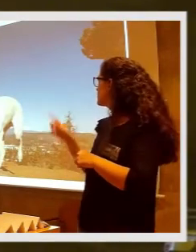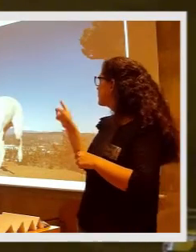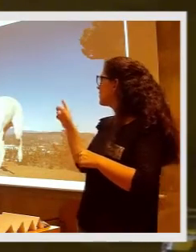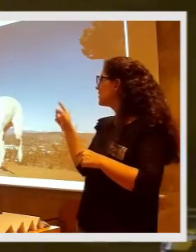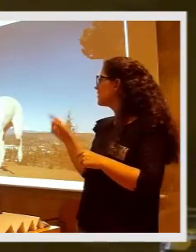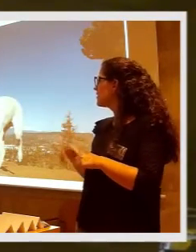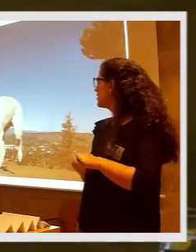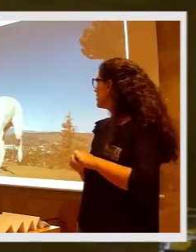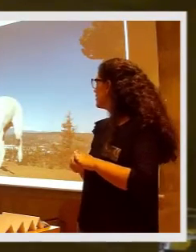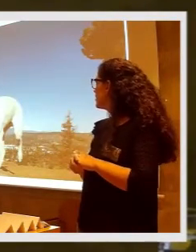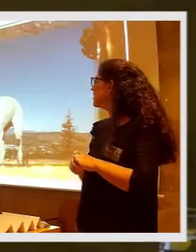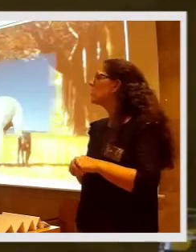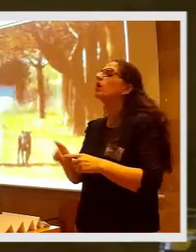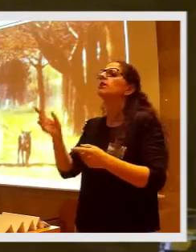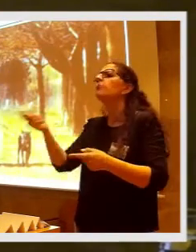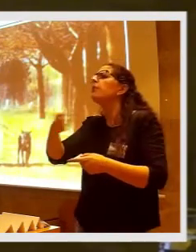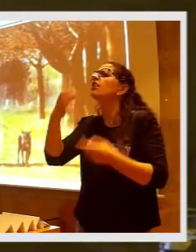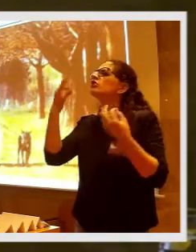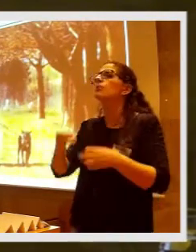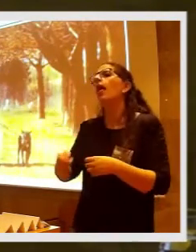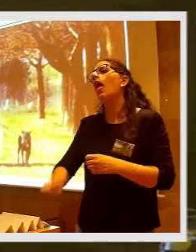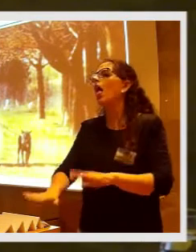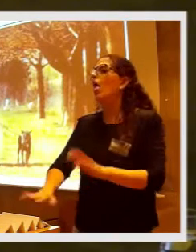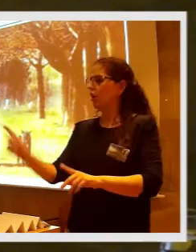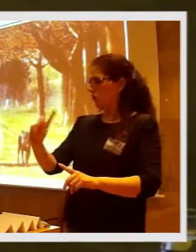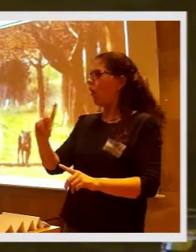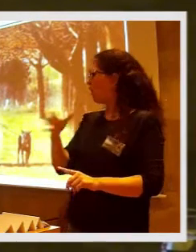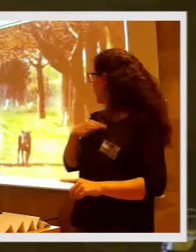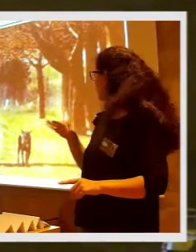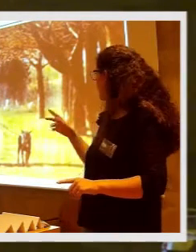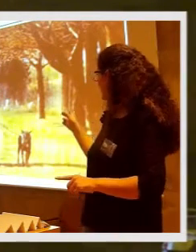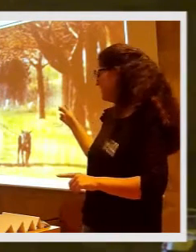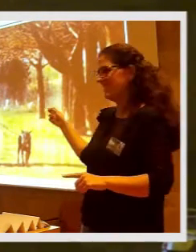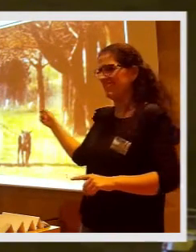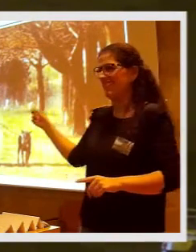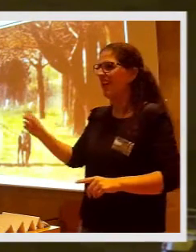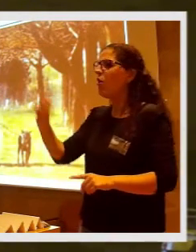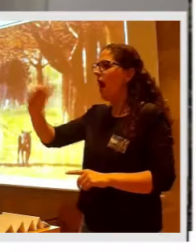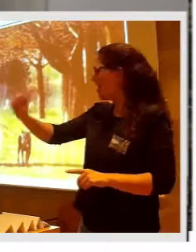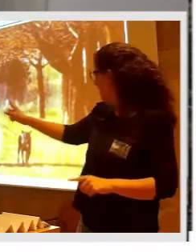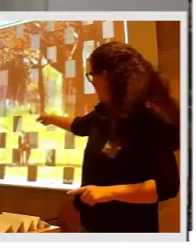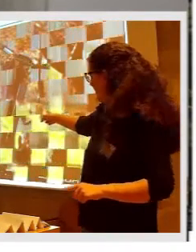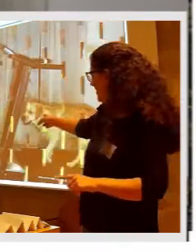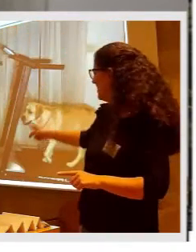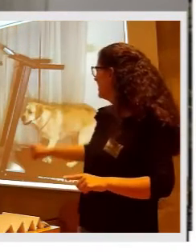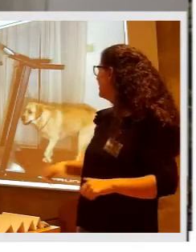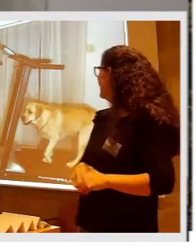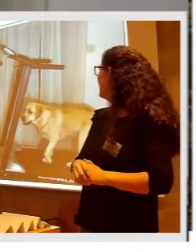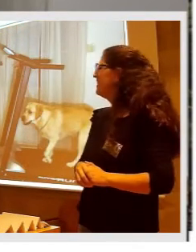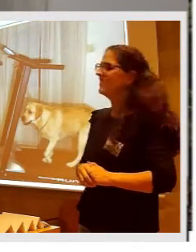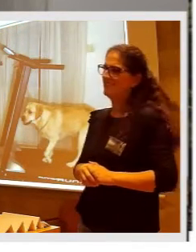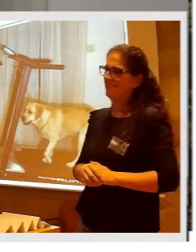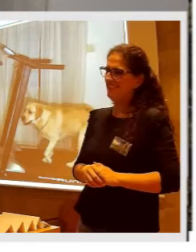No pensáis que el pasear al perro es esto, ¿vale? Esto no vale, como pasear al perro, ni